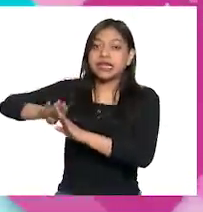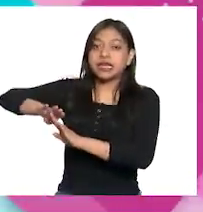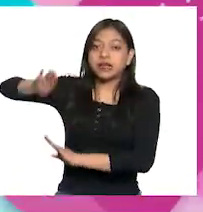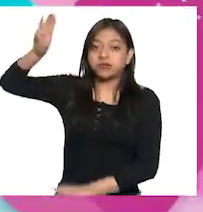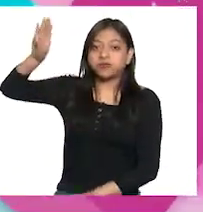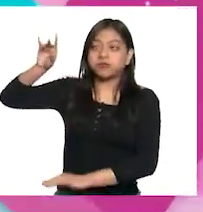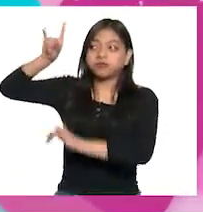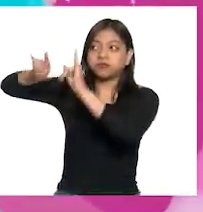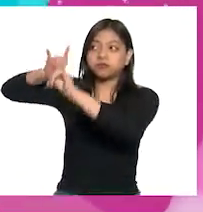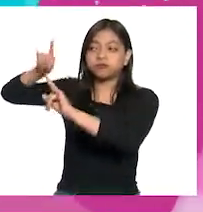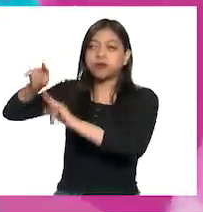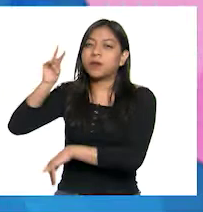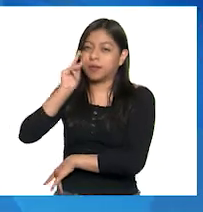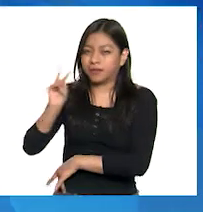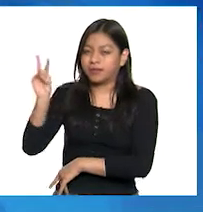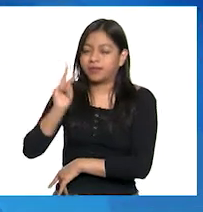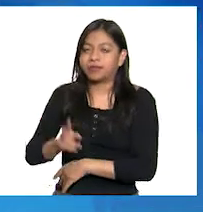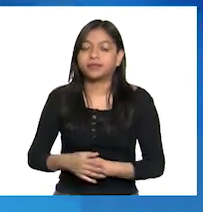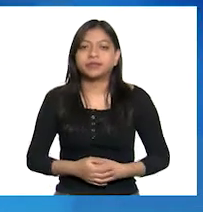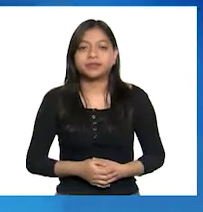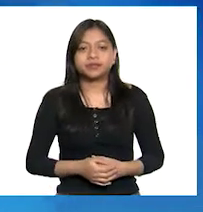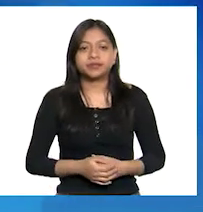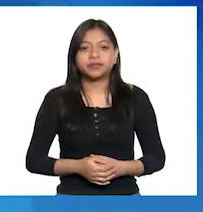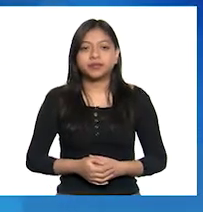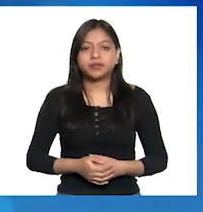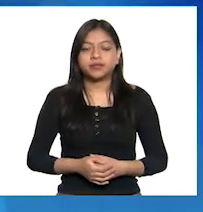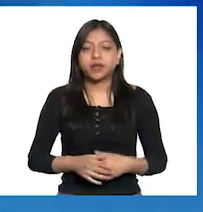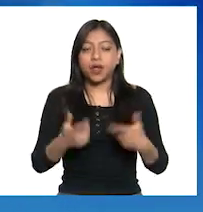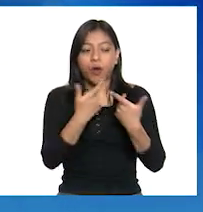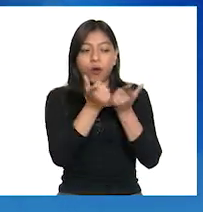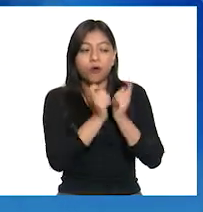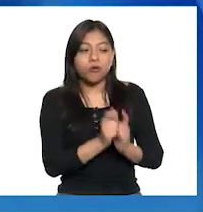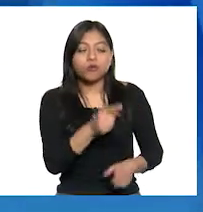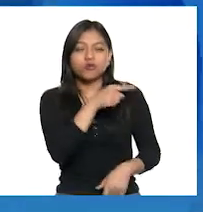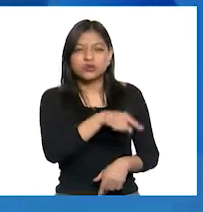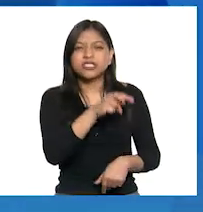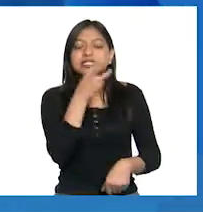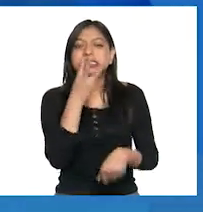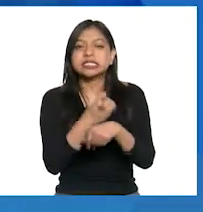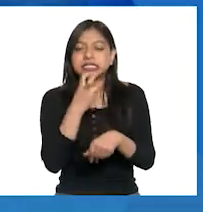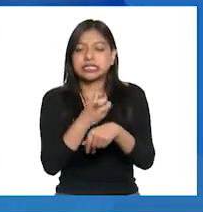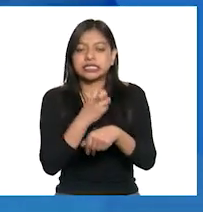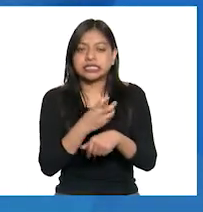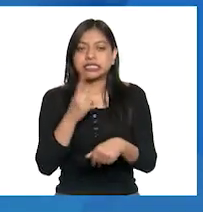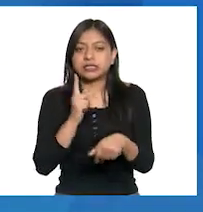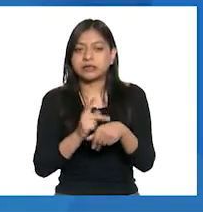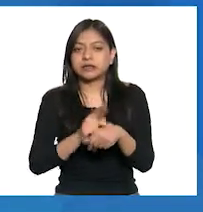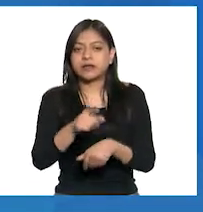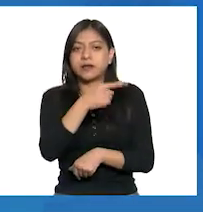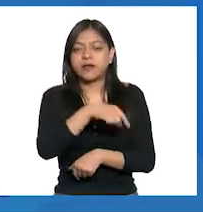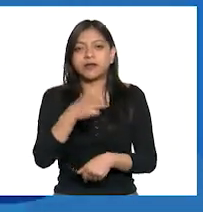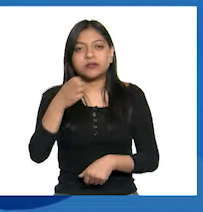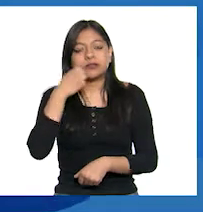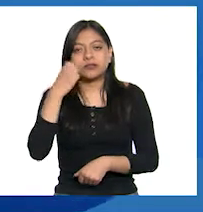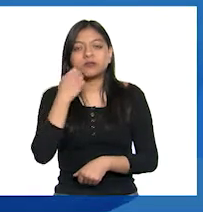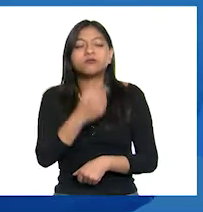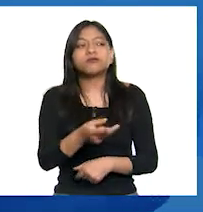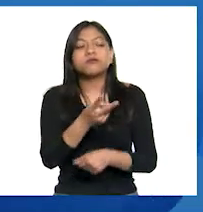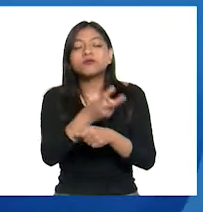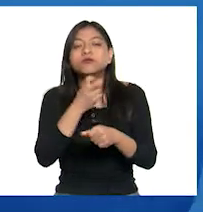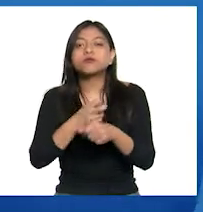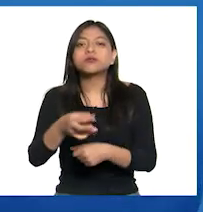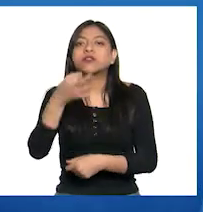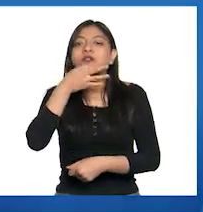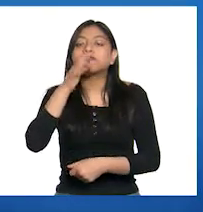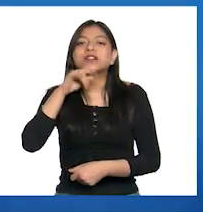se está solicitando. Muy bien. Dice, los grupos de tercero de la escuela Leona Vicario están organizando una fiesta de fin de